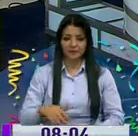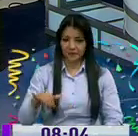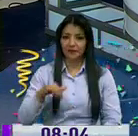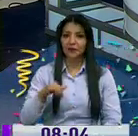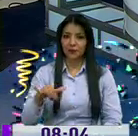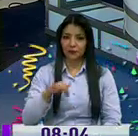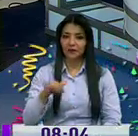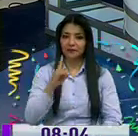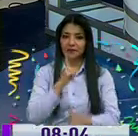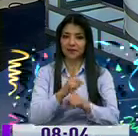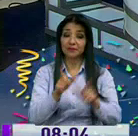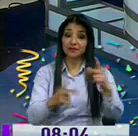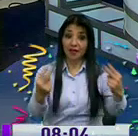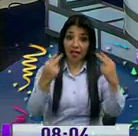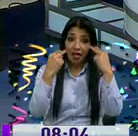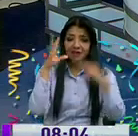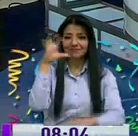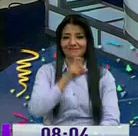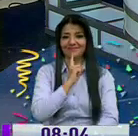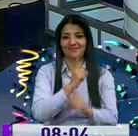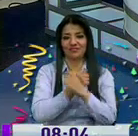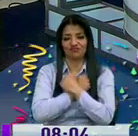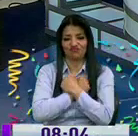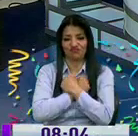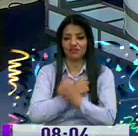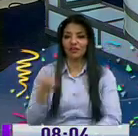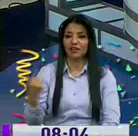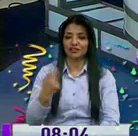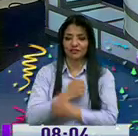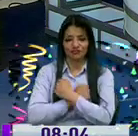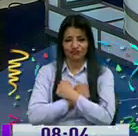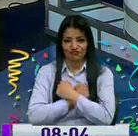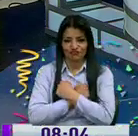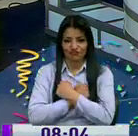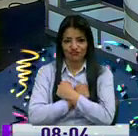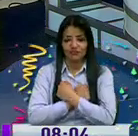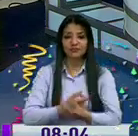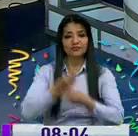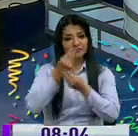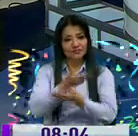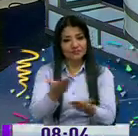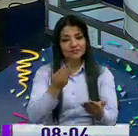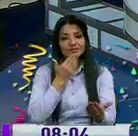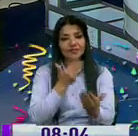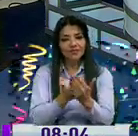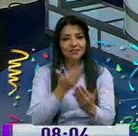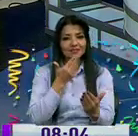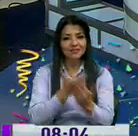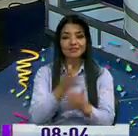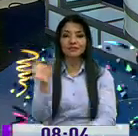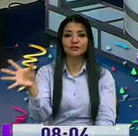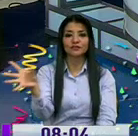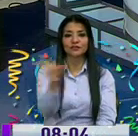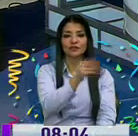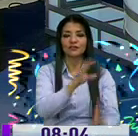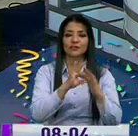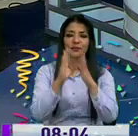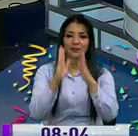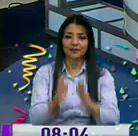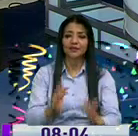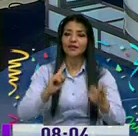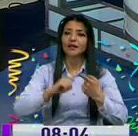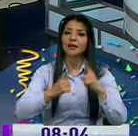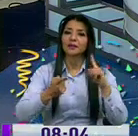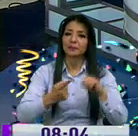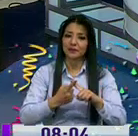nota, los vecinos notan. Sí, es muy grande que te tengo. Y a través tuyo, pues expresarles de esas gracias, ese cariño por un año más de